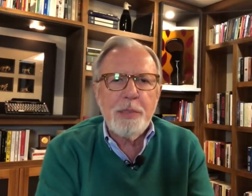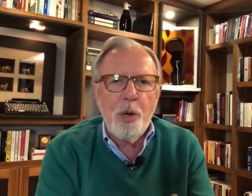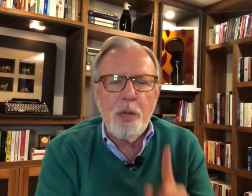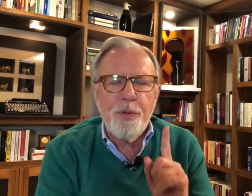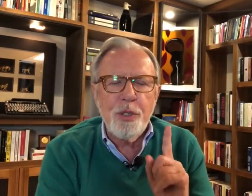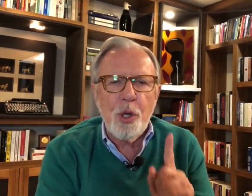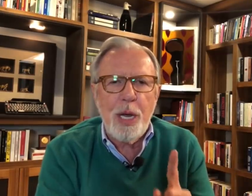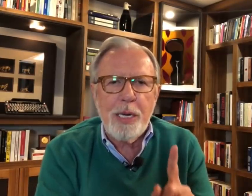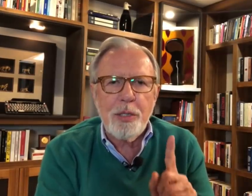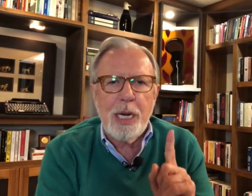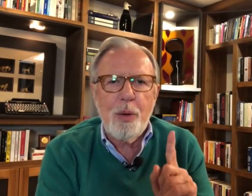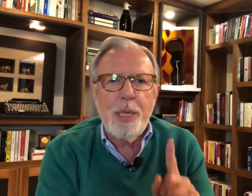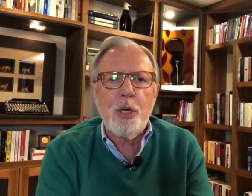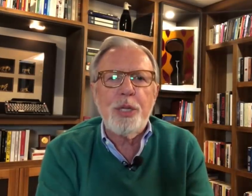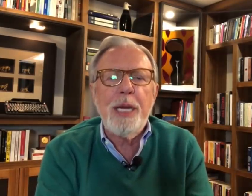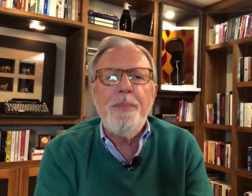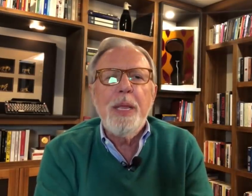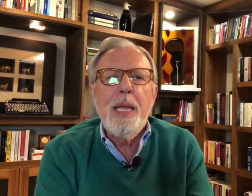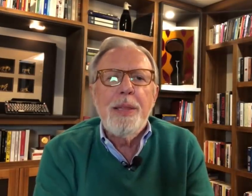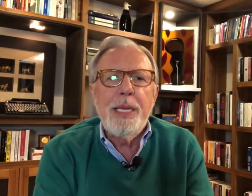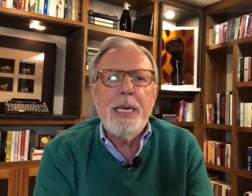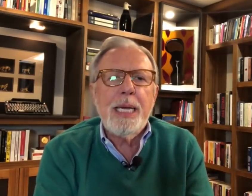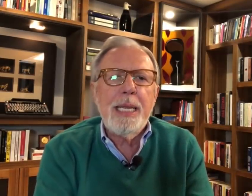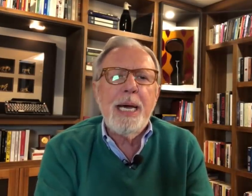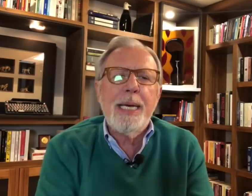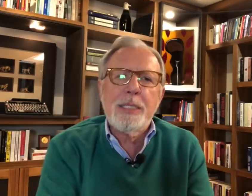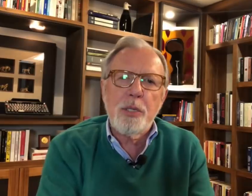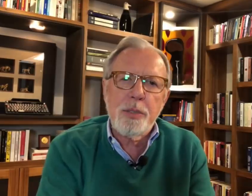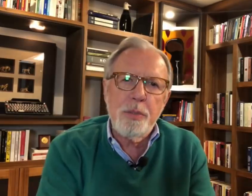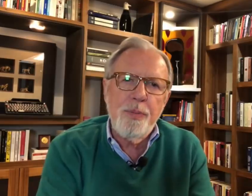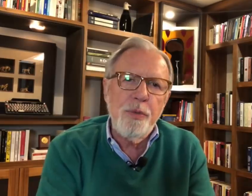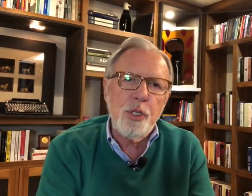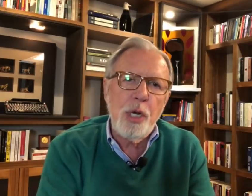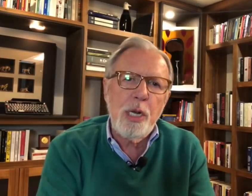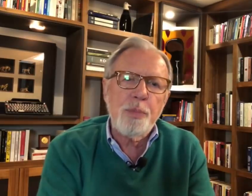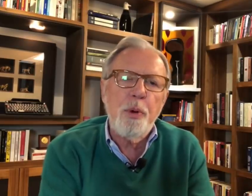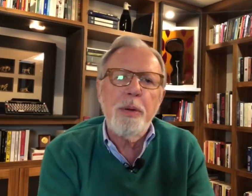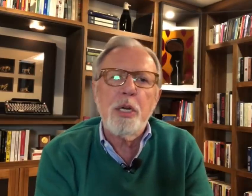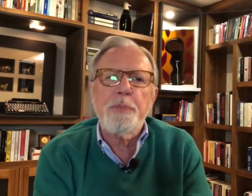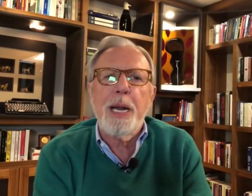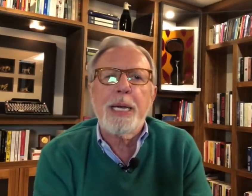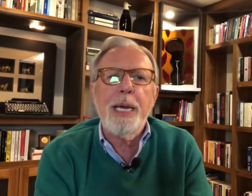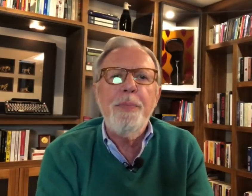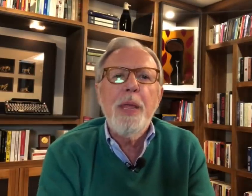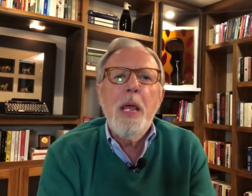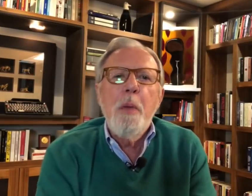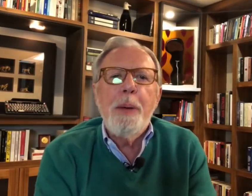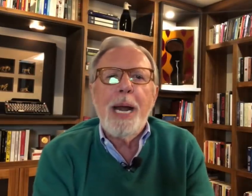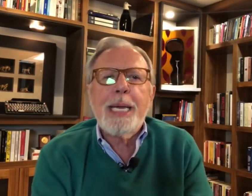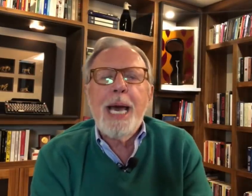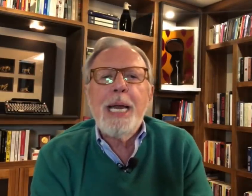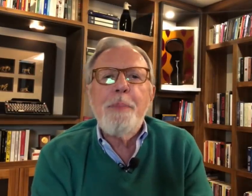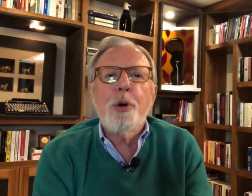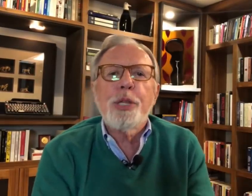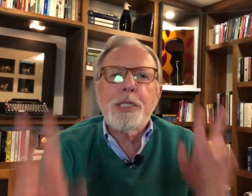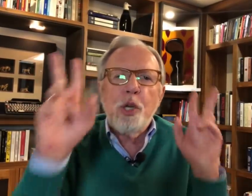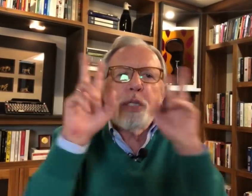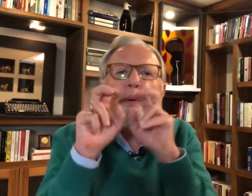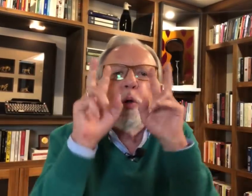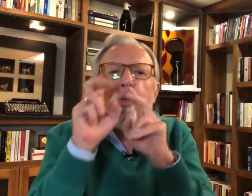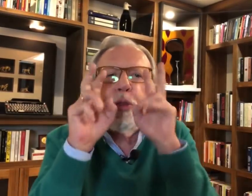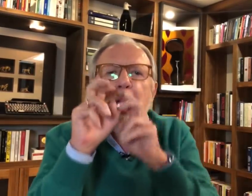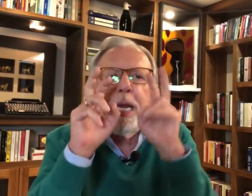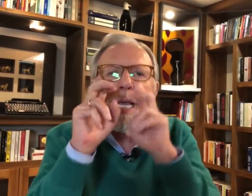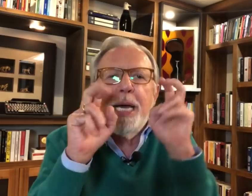diezmo a los funcionarios de la 4 te dirigida a estos funcionarios públicos para que para que hagan aportaciones